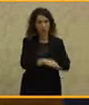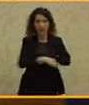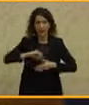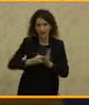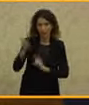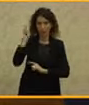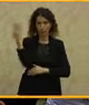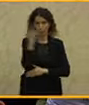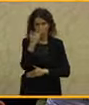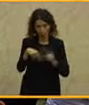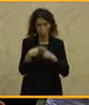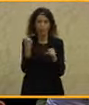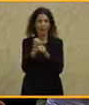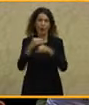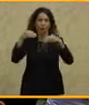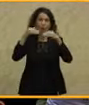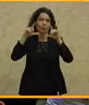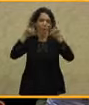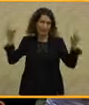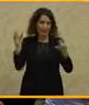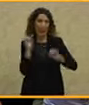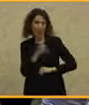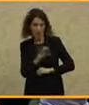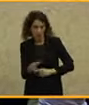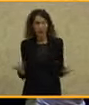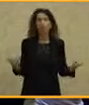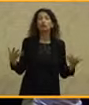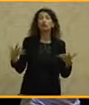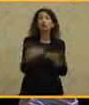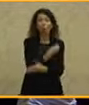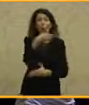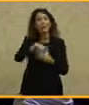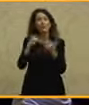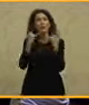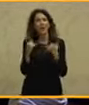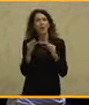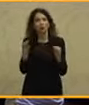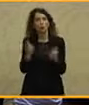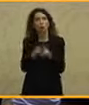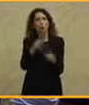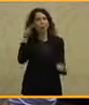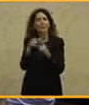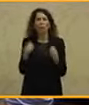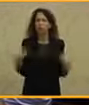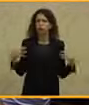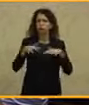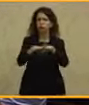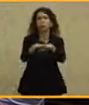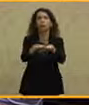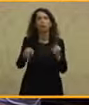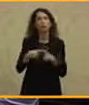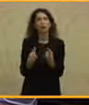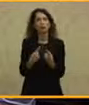la maestra de escuela, el mozo de almacén, todos proyectando su energía hacia el mismo horizonte, la